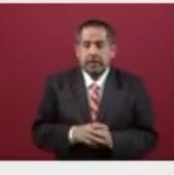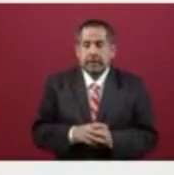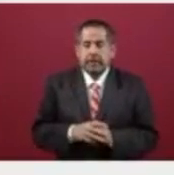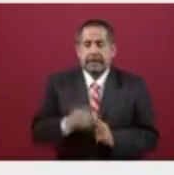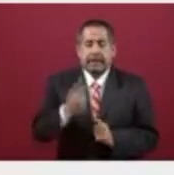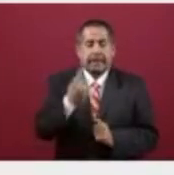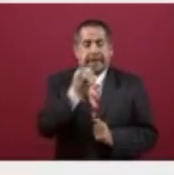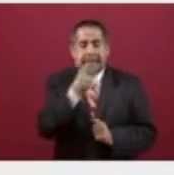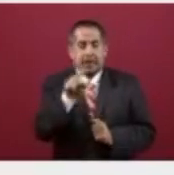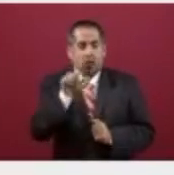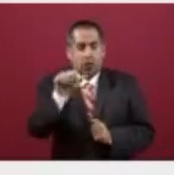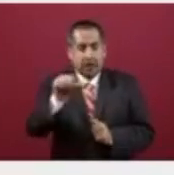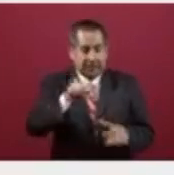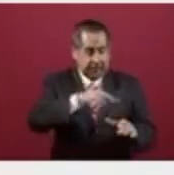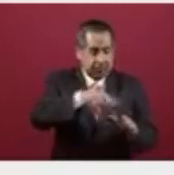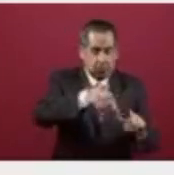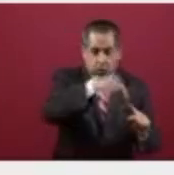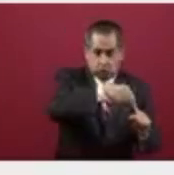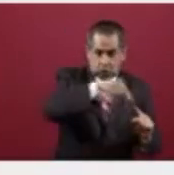116 pozos, más o menos,